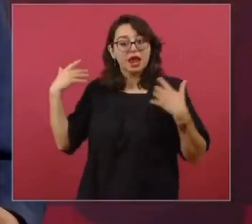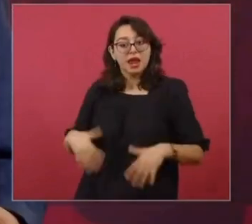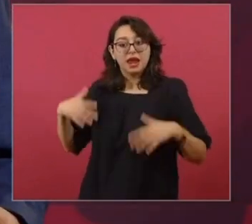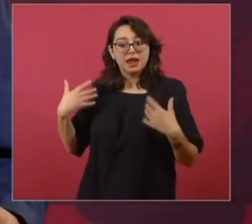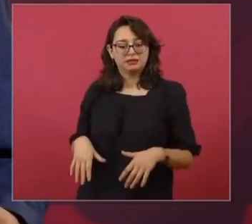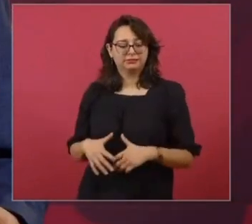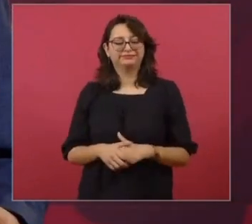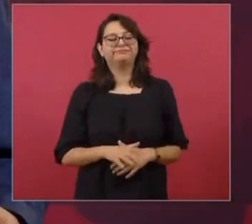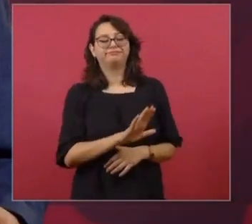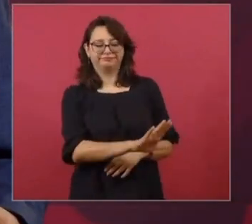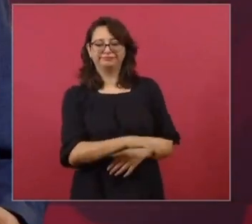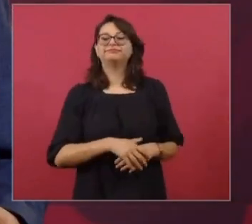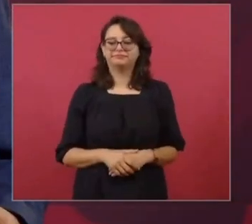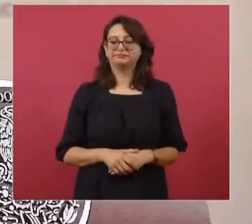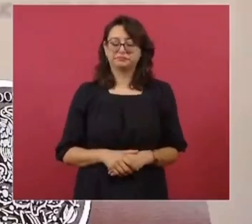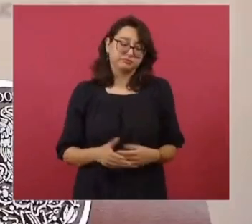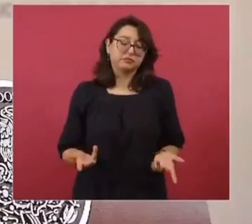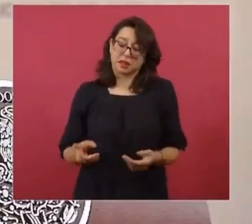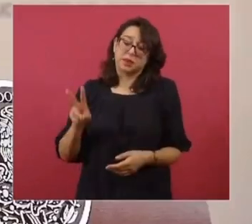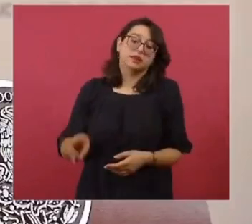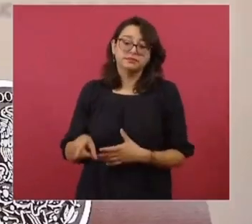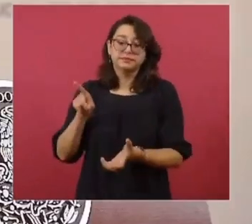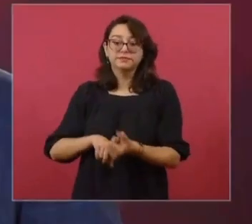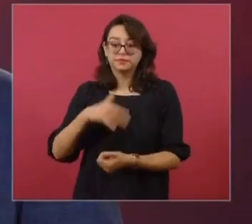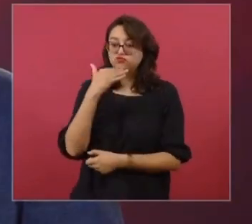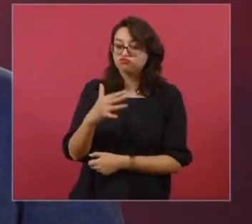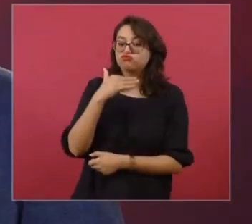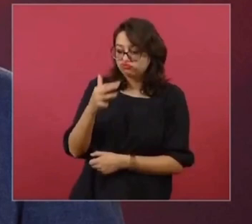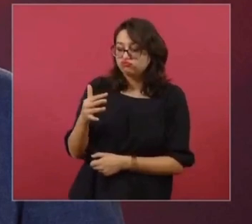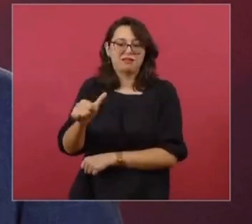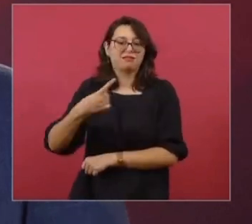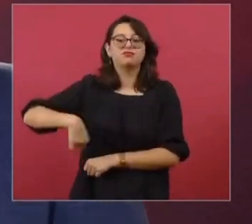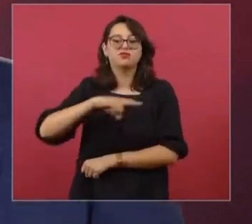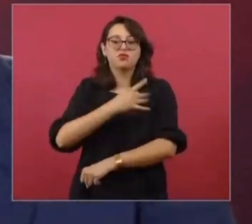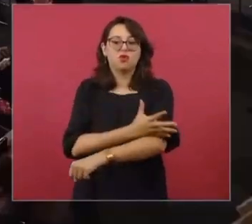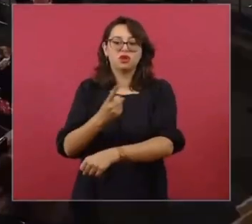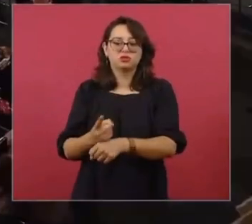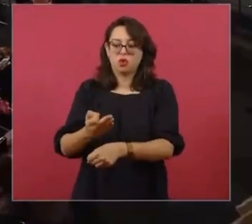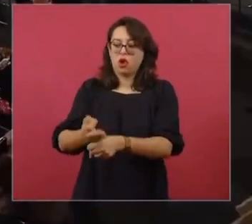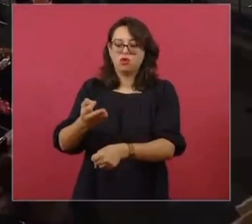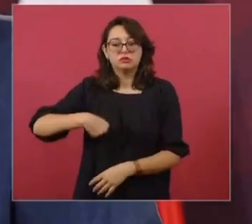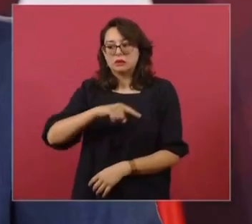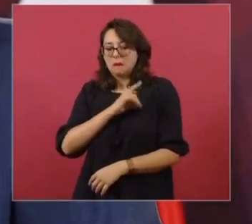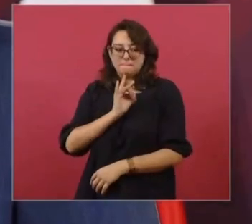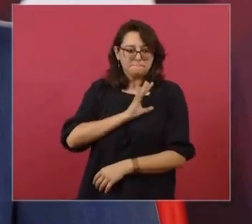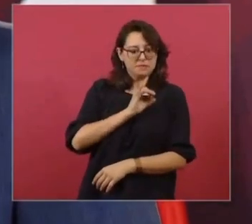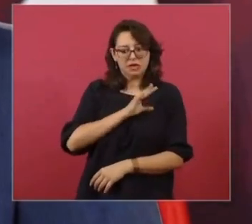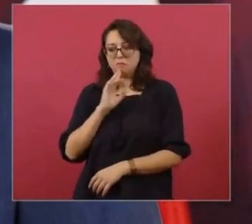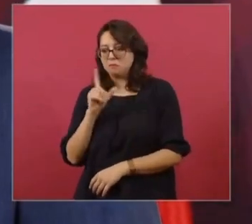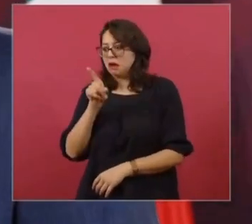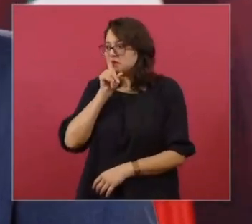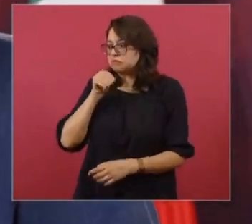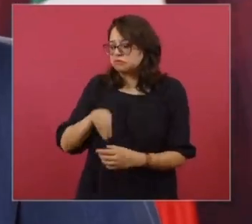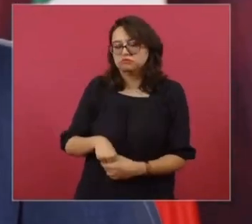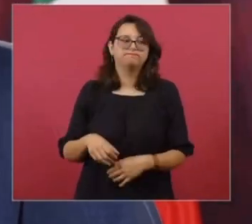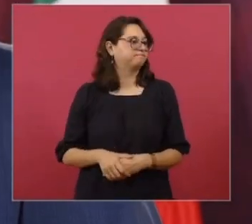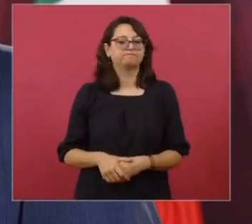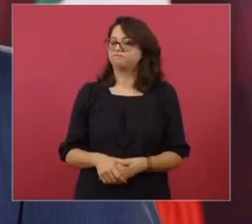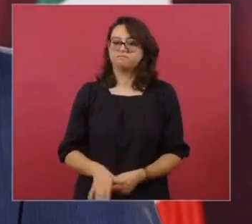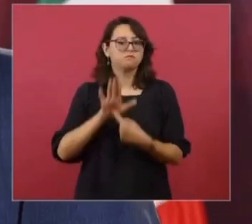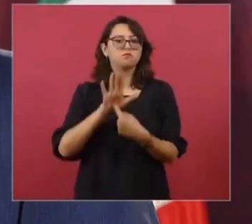representamos por mandato del pueblo es un gobierno honesto. Nosotros no vamos a ser rehén de nadie. Y es cero corrupción y cero